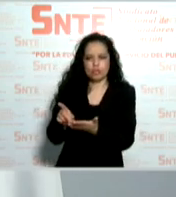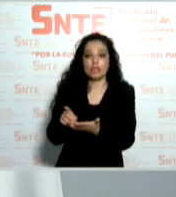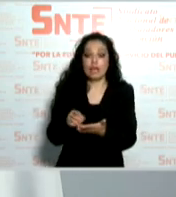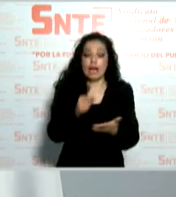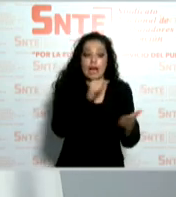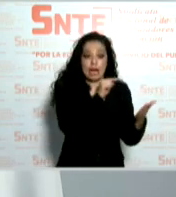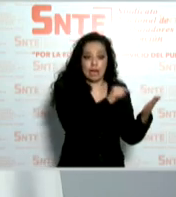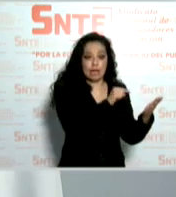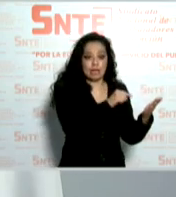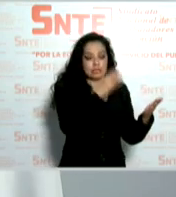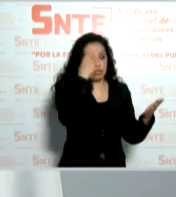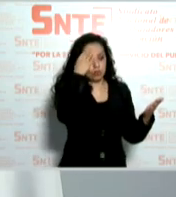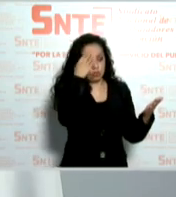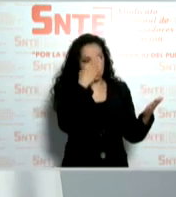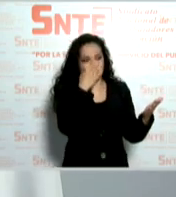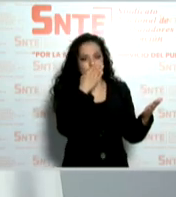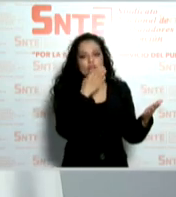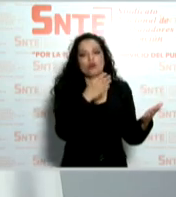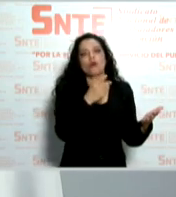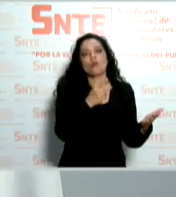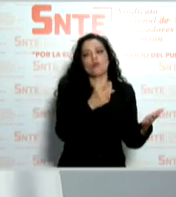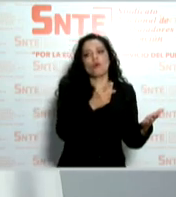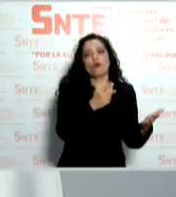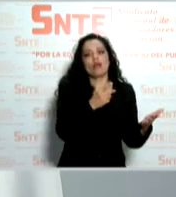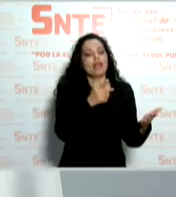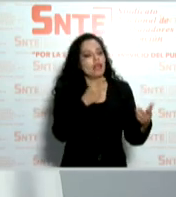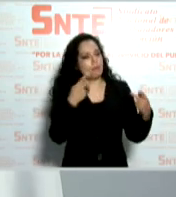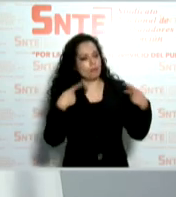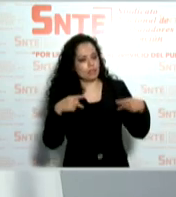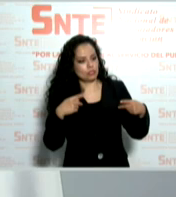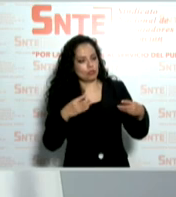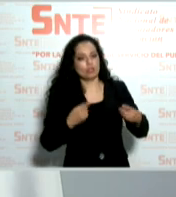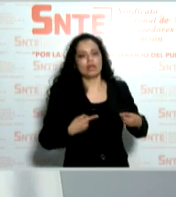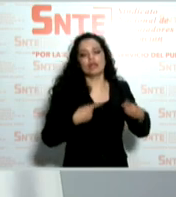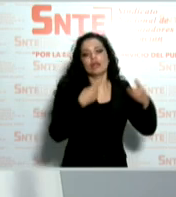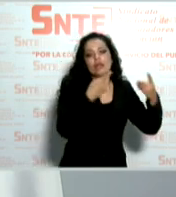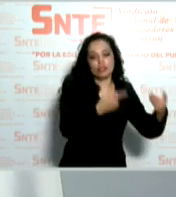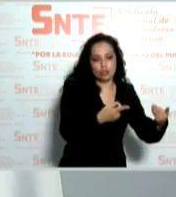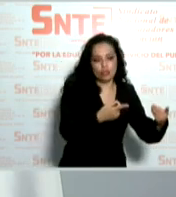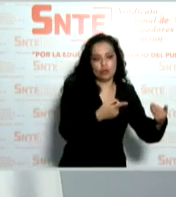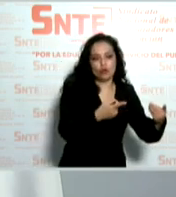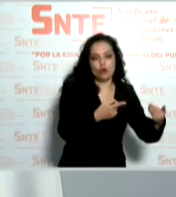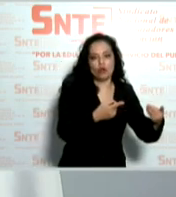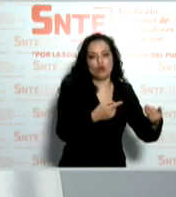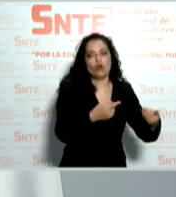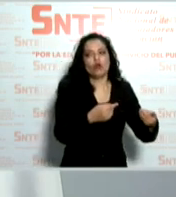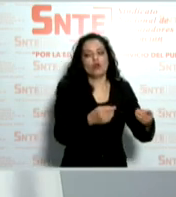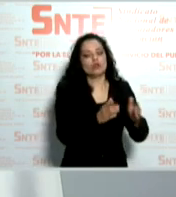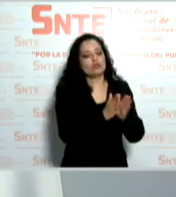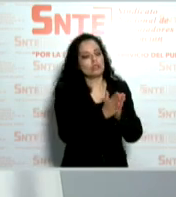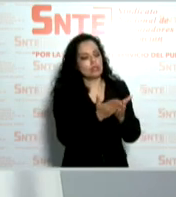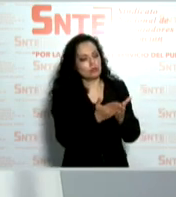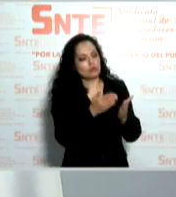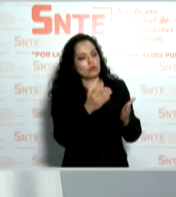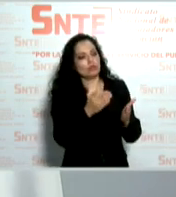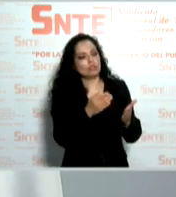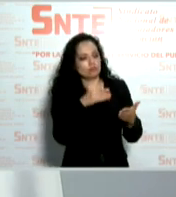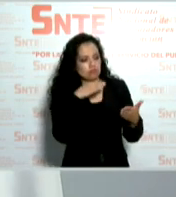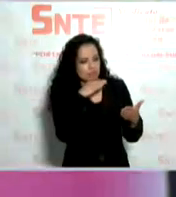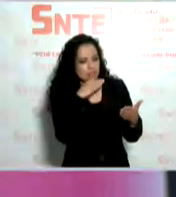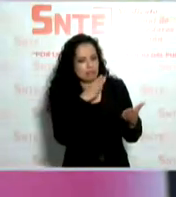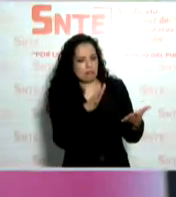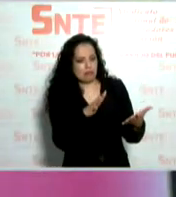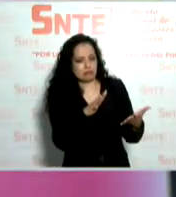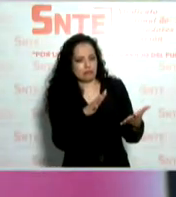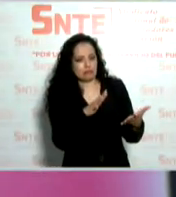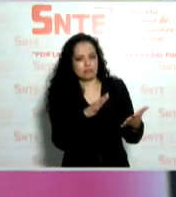de los libros de texto. Y hemos revisado por ahí en la historia, y hay antecedentes. Don